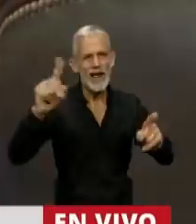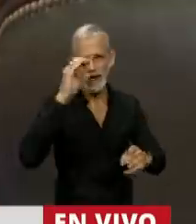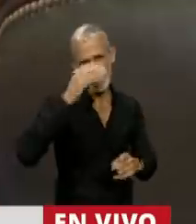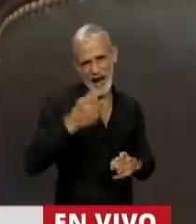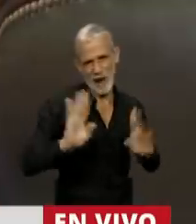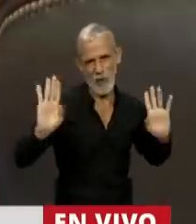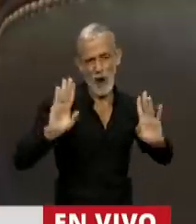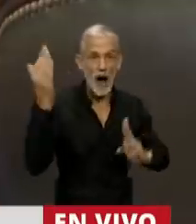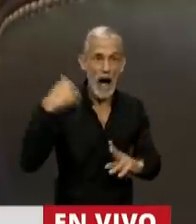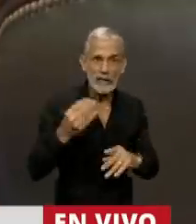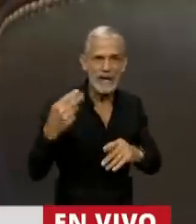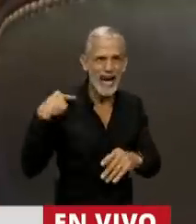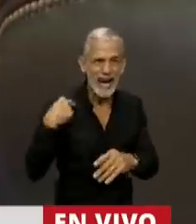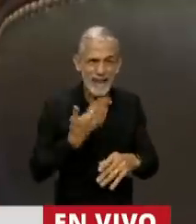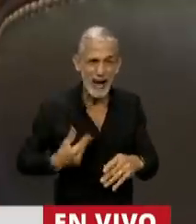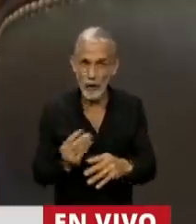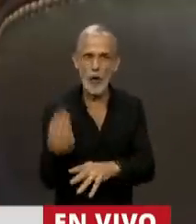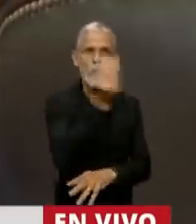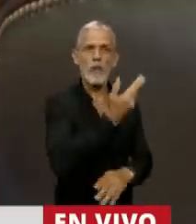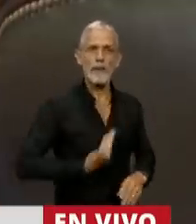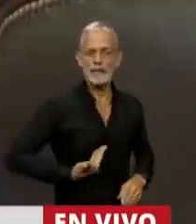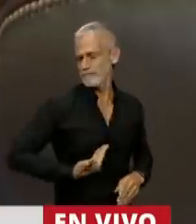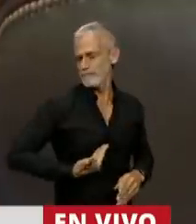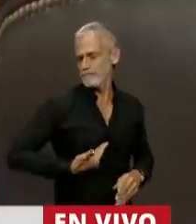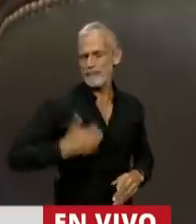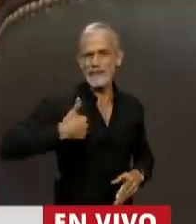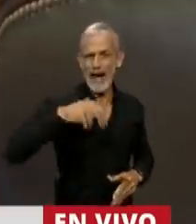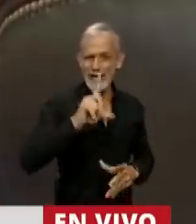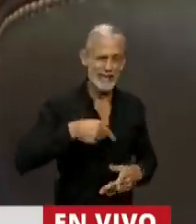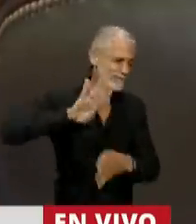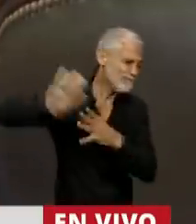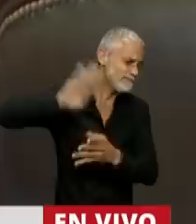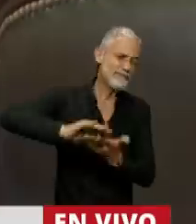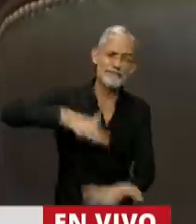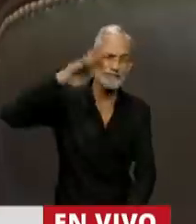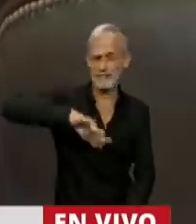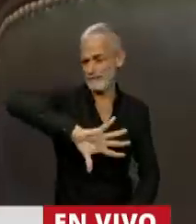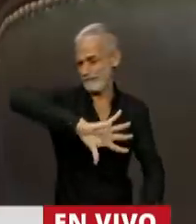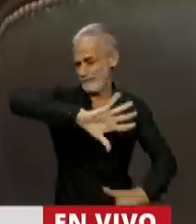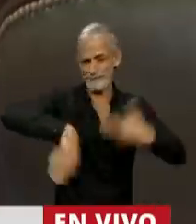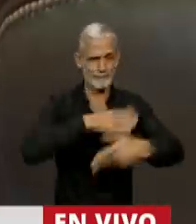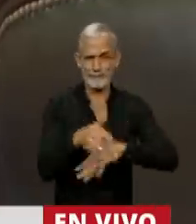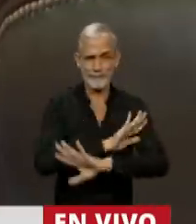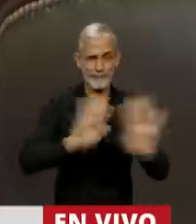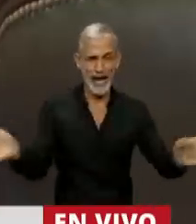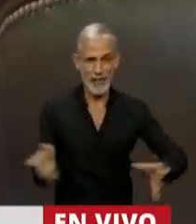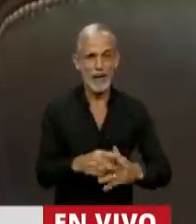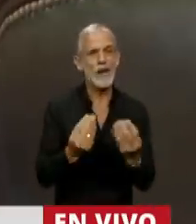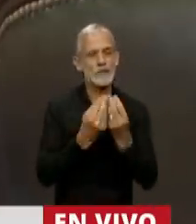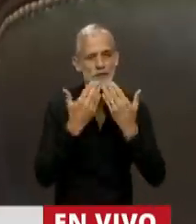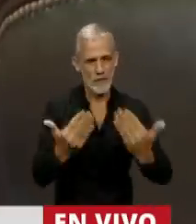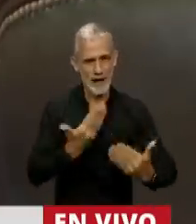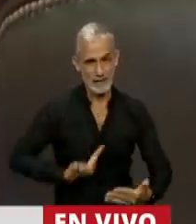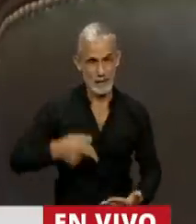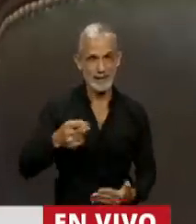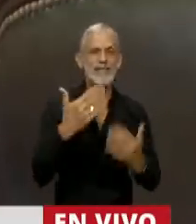cada vez que nos gobernó un jefe de gobierno de la Ciudad de Buenos Aires, el país terminó endeudado y patas para arriba. Nada más, señor presidente, muchas